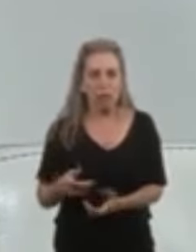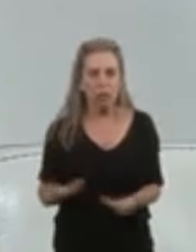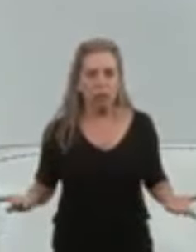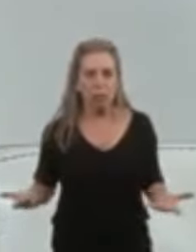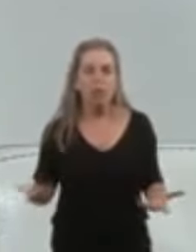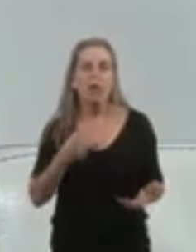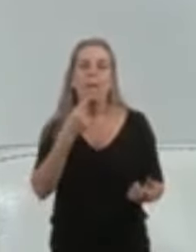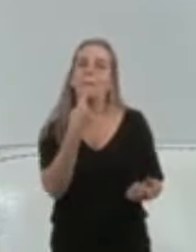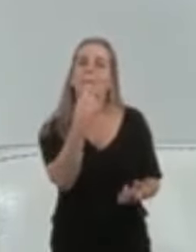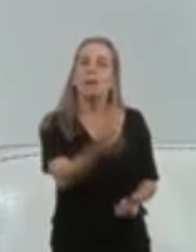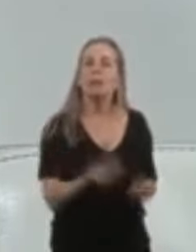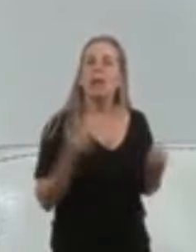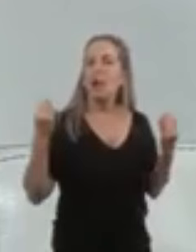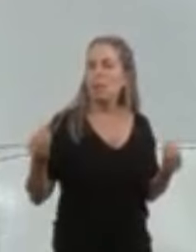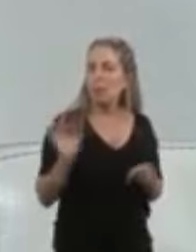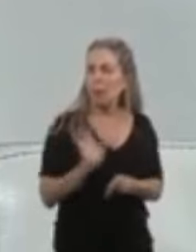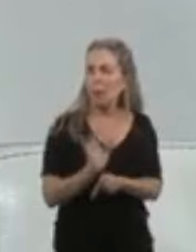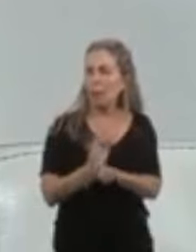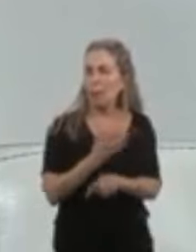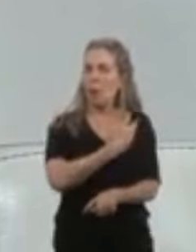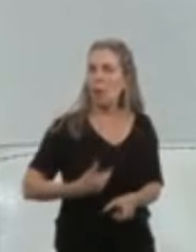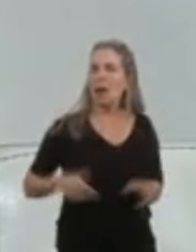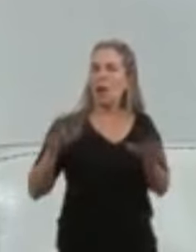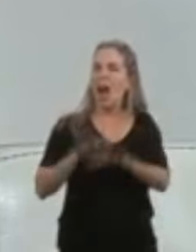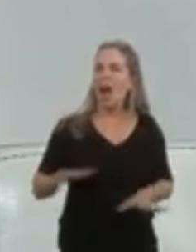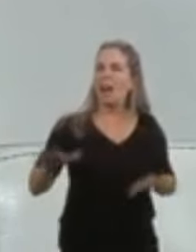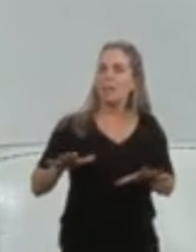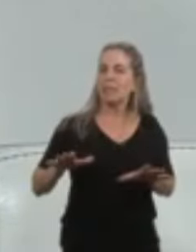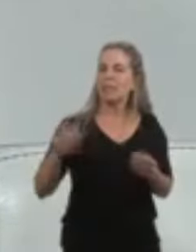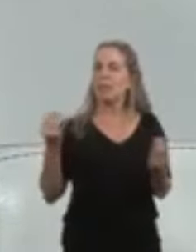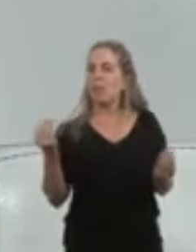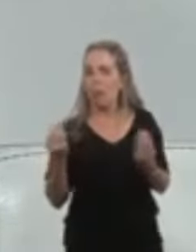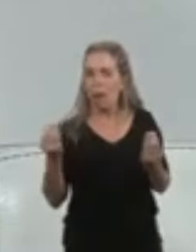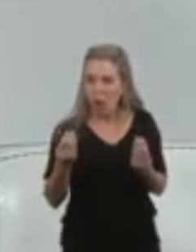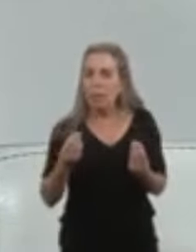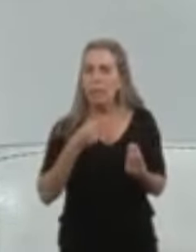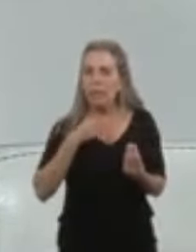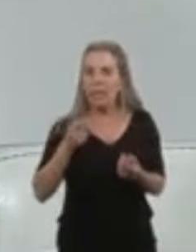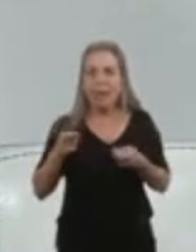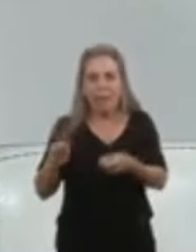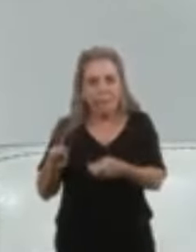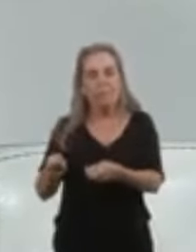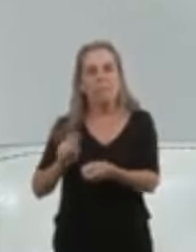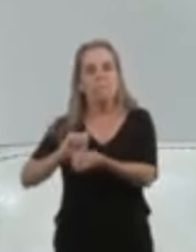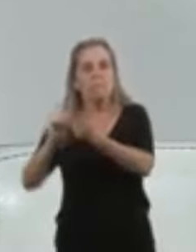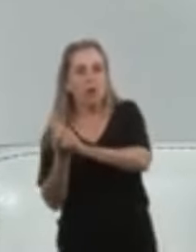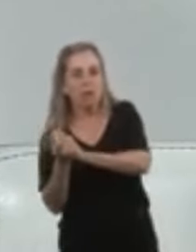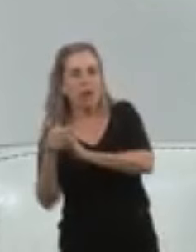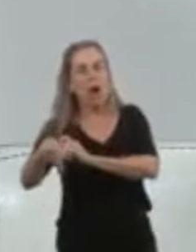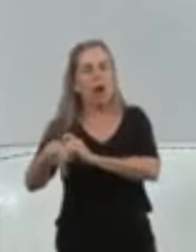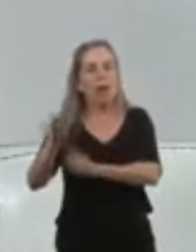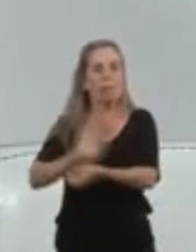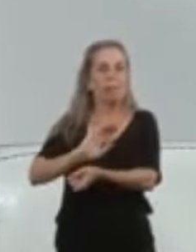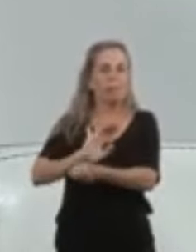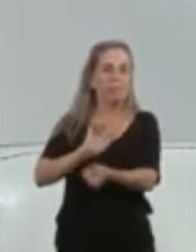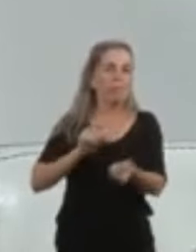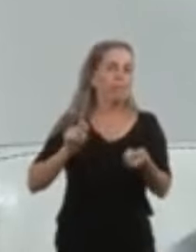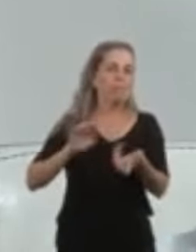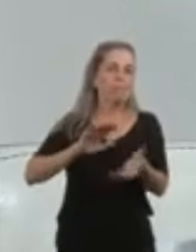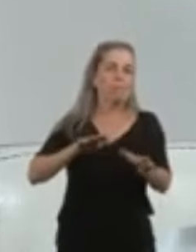consultarlo porque esta marcha atrás por parte del gobierno si querían impulsar justamente esta modificación Y si hay alguna negociación con la